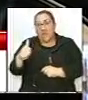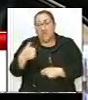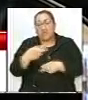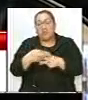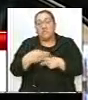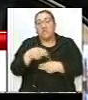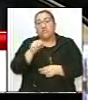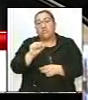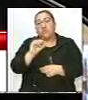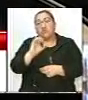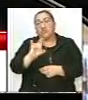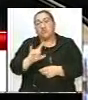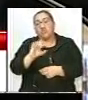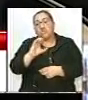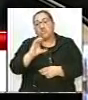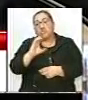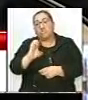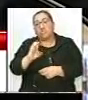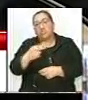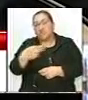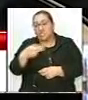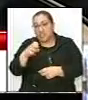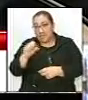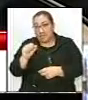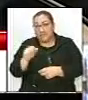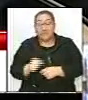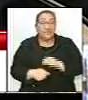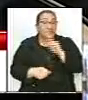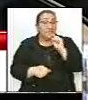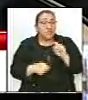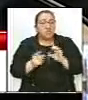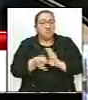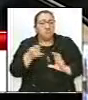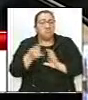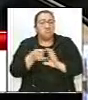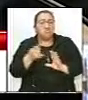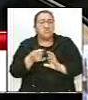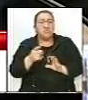lo que ellos, los señores ahí, tienen,